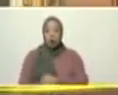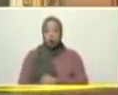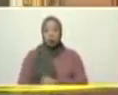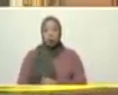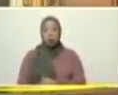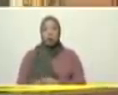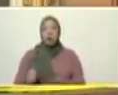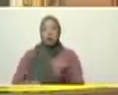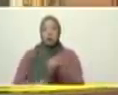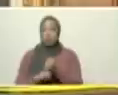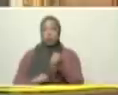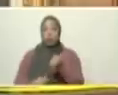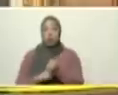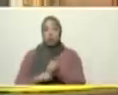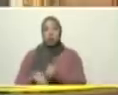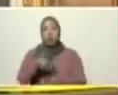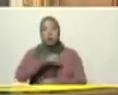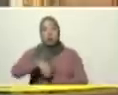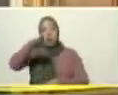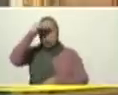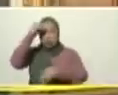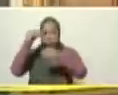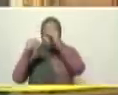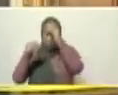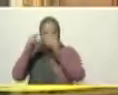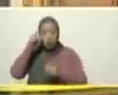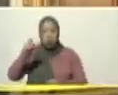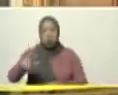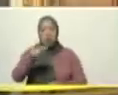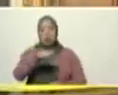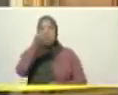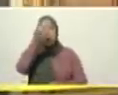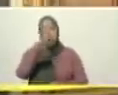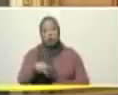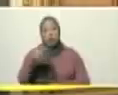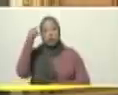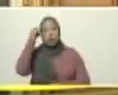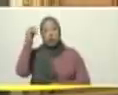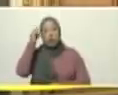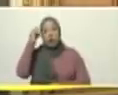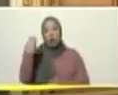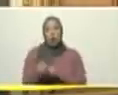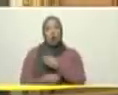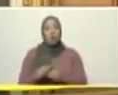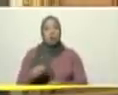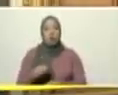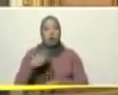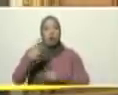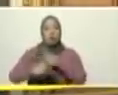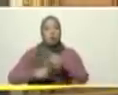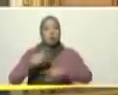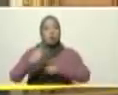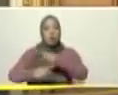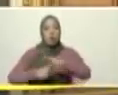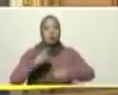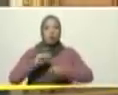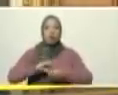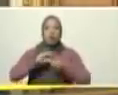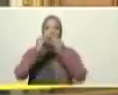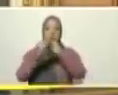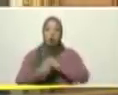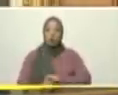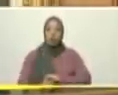válida para el aprendizaje del trabajo popular todos los días, cómo va el proceso de